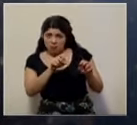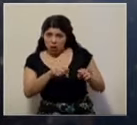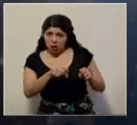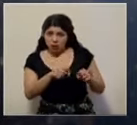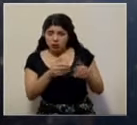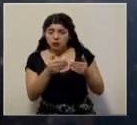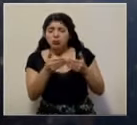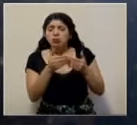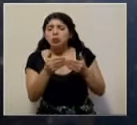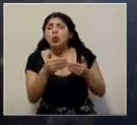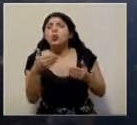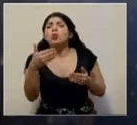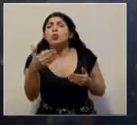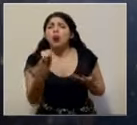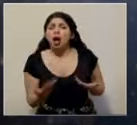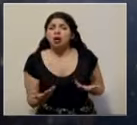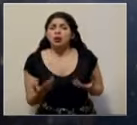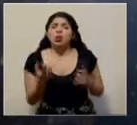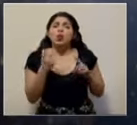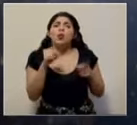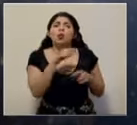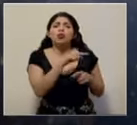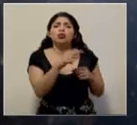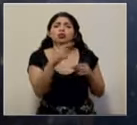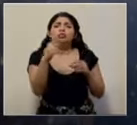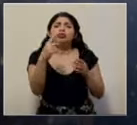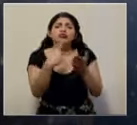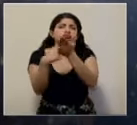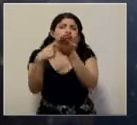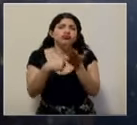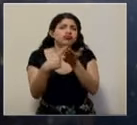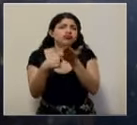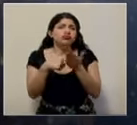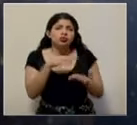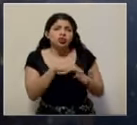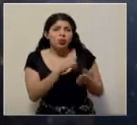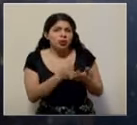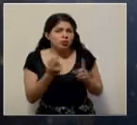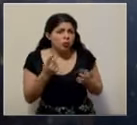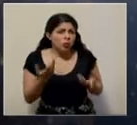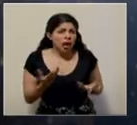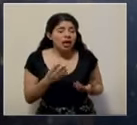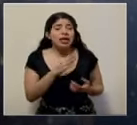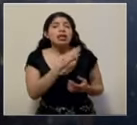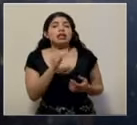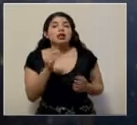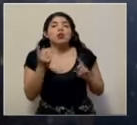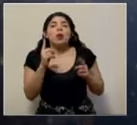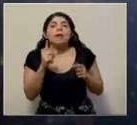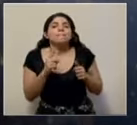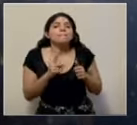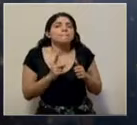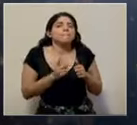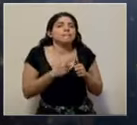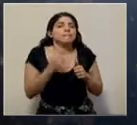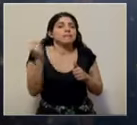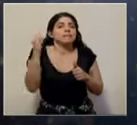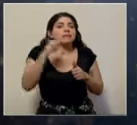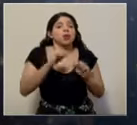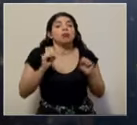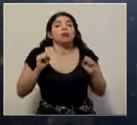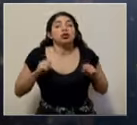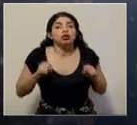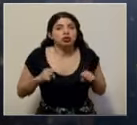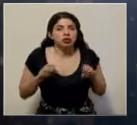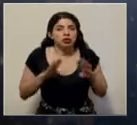lo ve? ¿Cuáles son las conversaciones que están sosteniendo en ese sentido? ¿Y de cuáles serían las primeras rutas que podrían esperar que